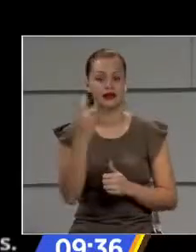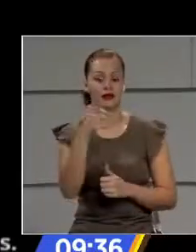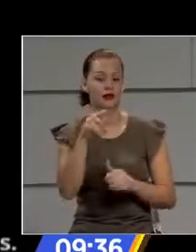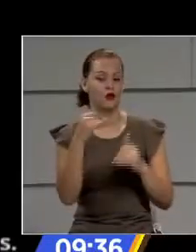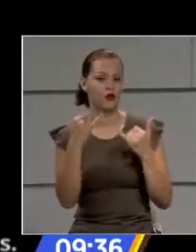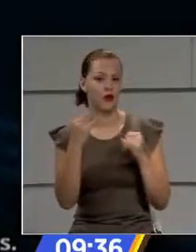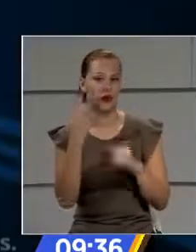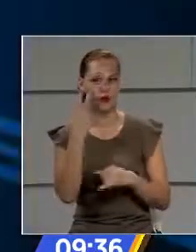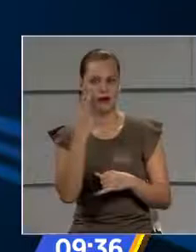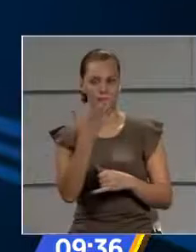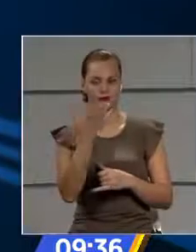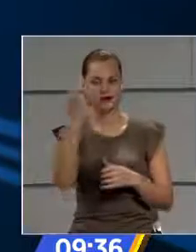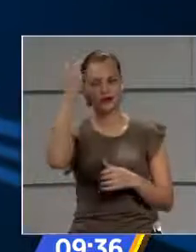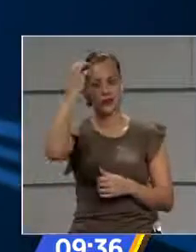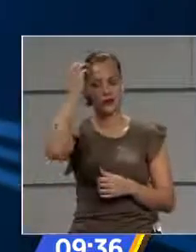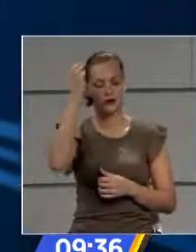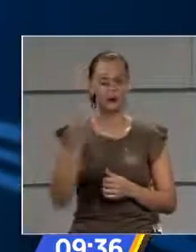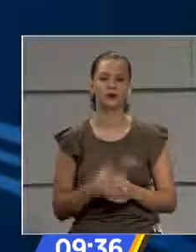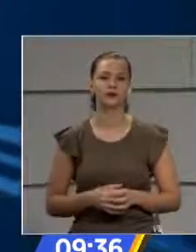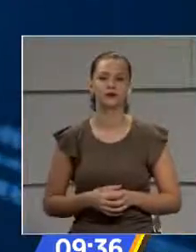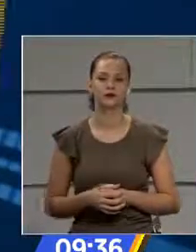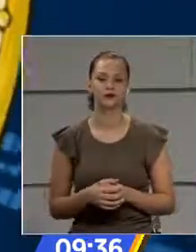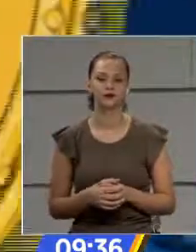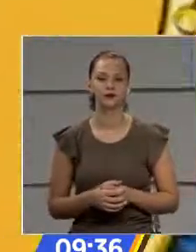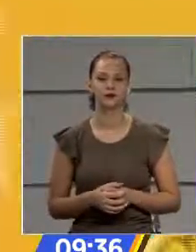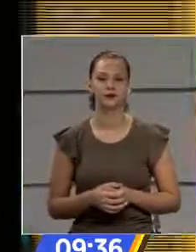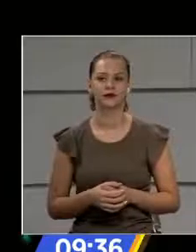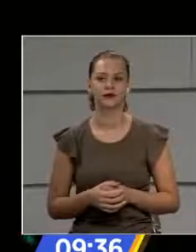nos pueden enviar, ¿ok? Vamos con el cerebro.